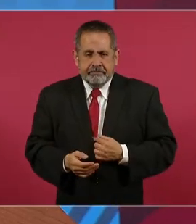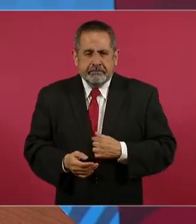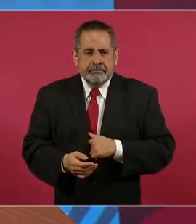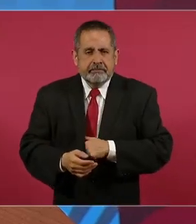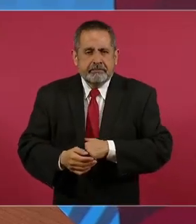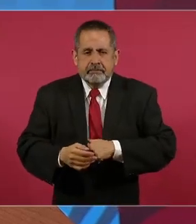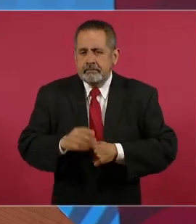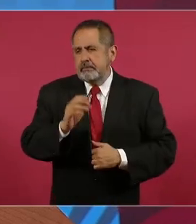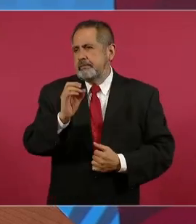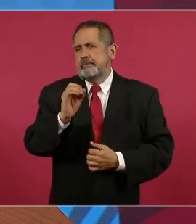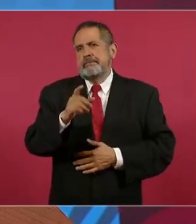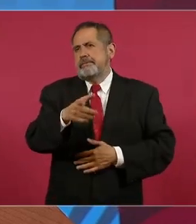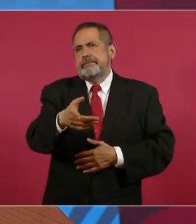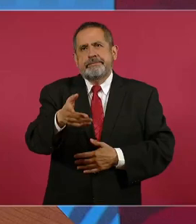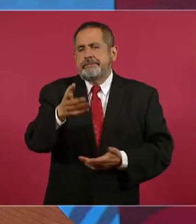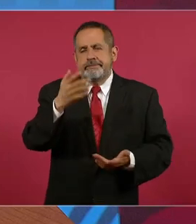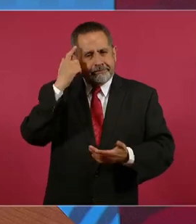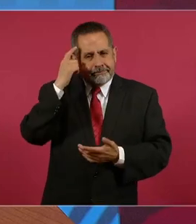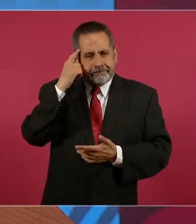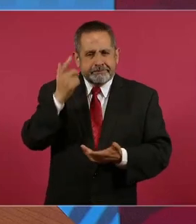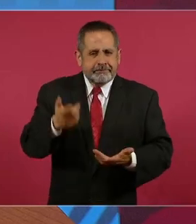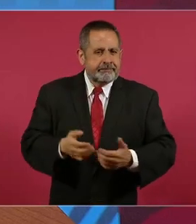o es que